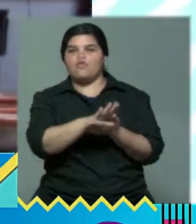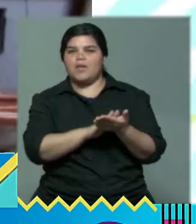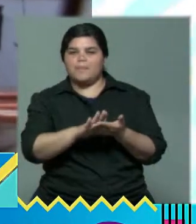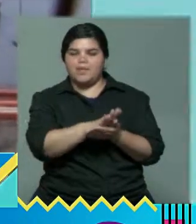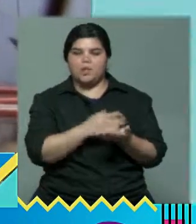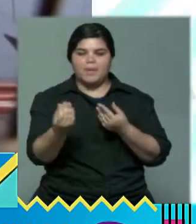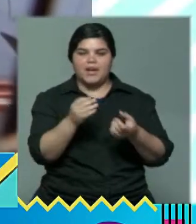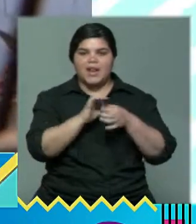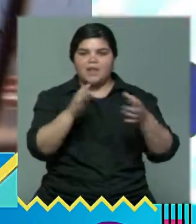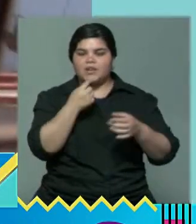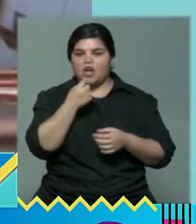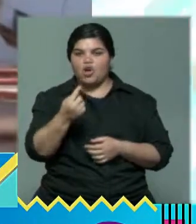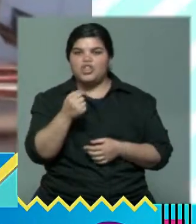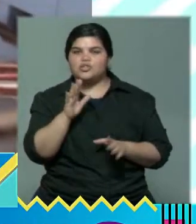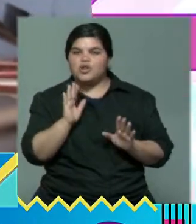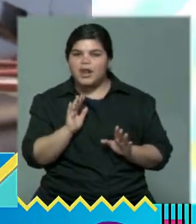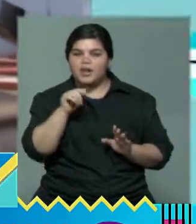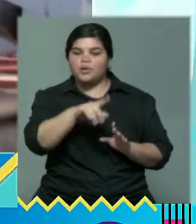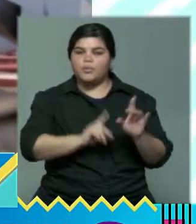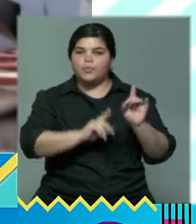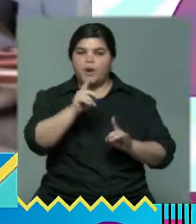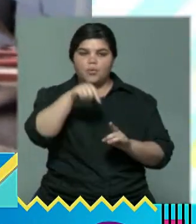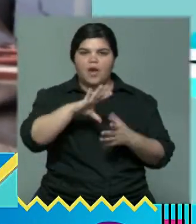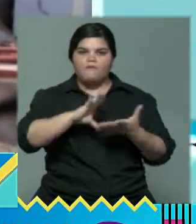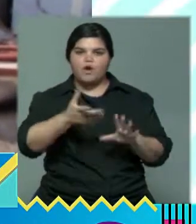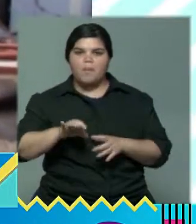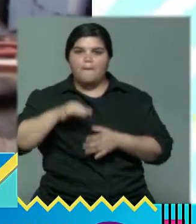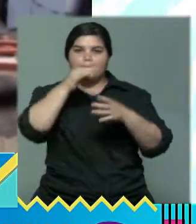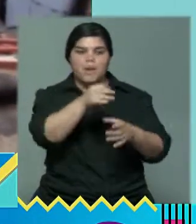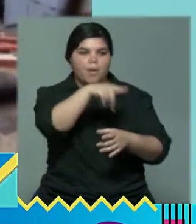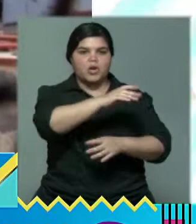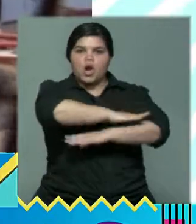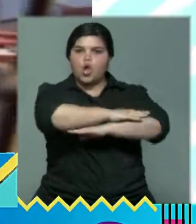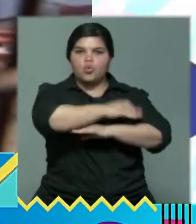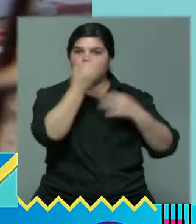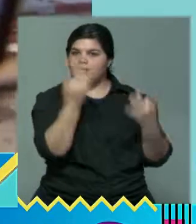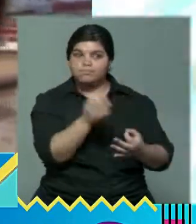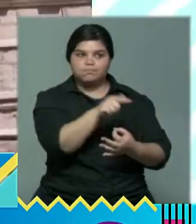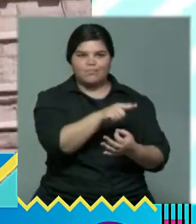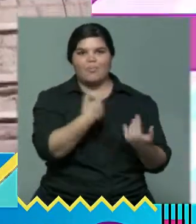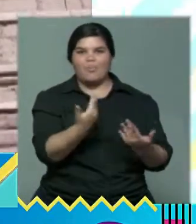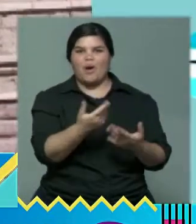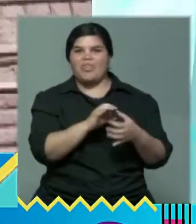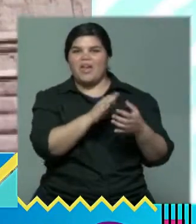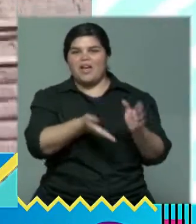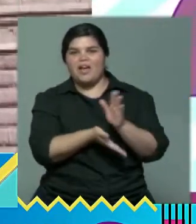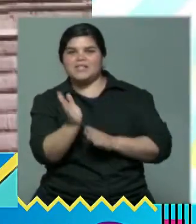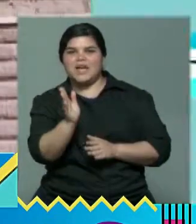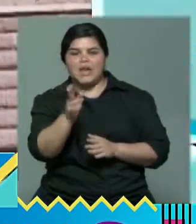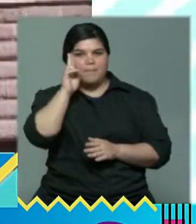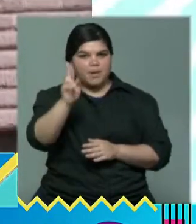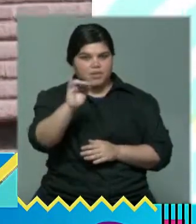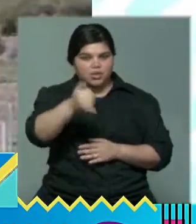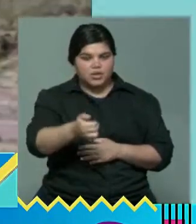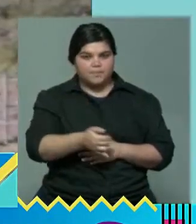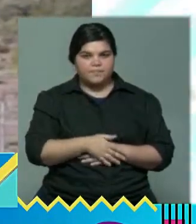libertad condicional como instituto nace como un premio a la buena conducta. ¿Y qué lograba esa libertad condicional? Lograba que el